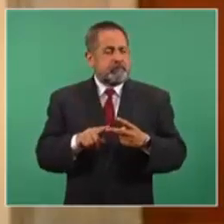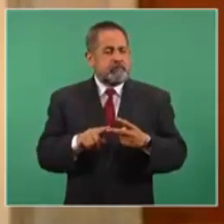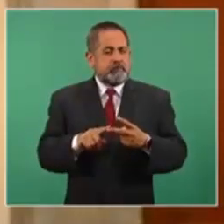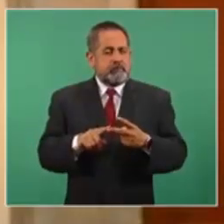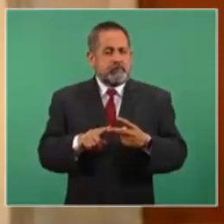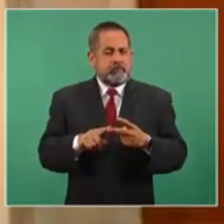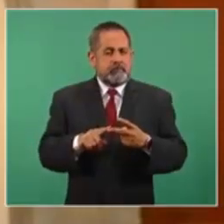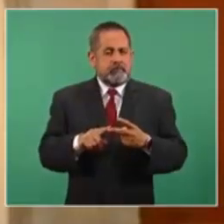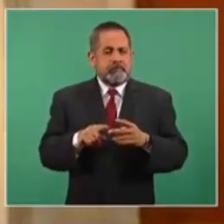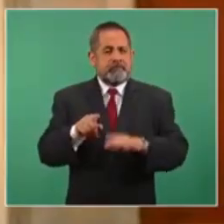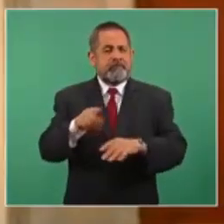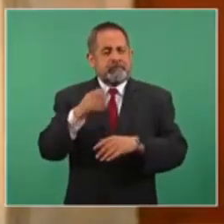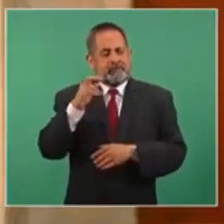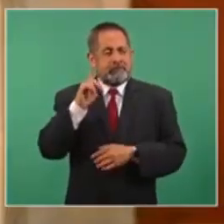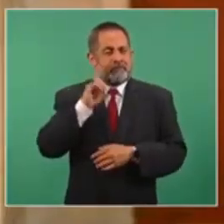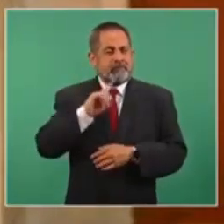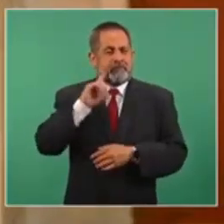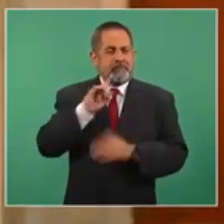de CACES,